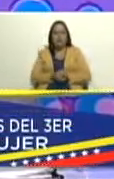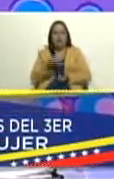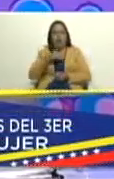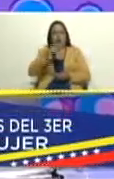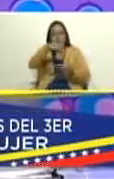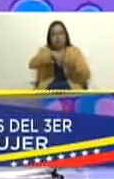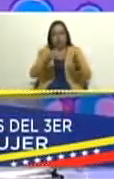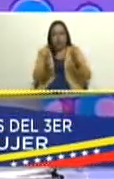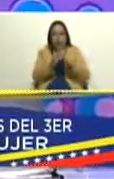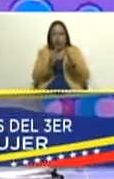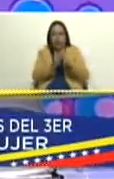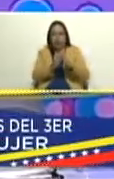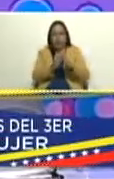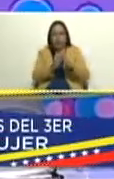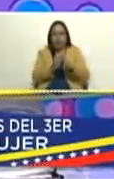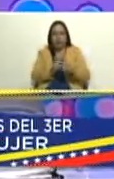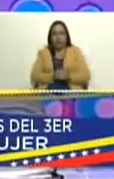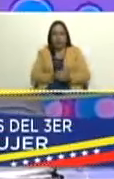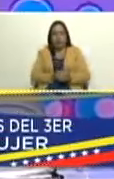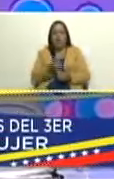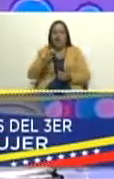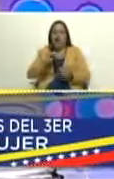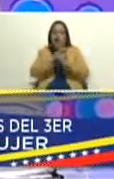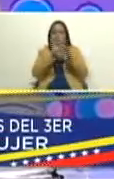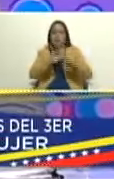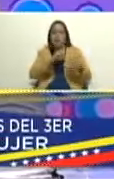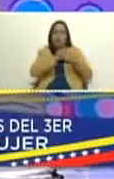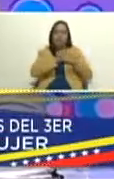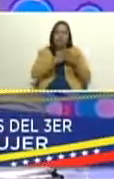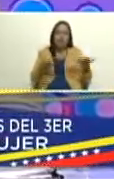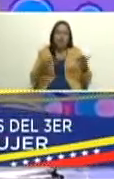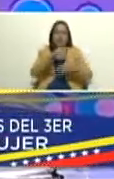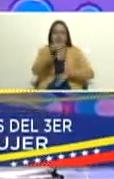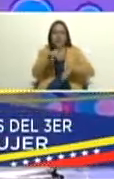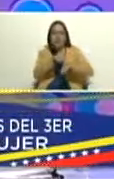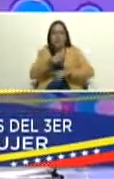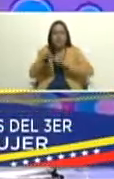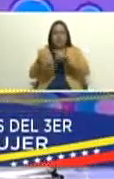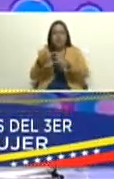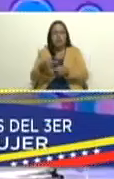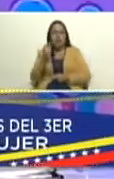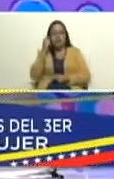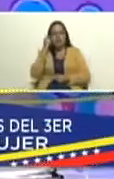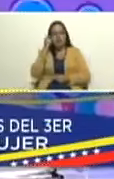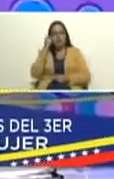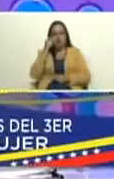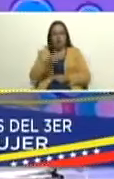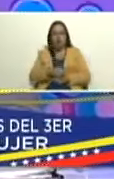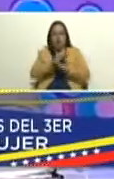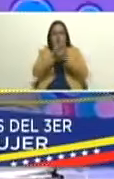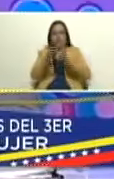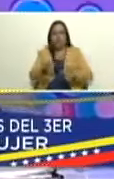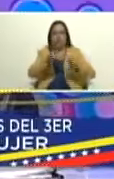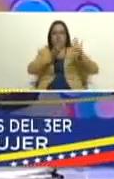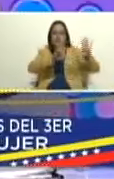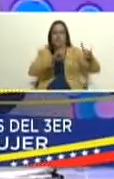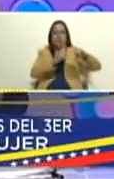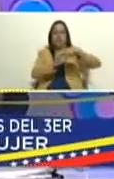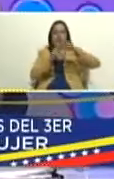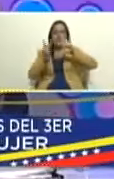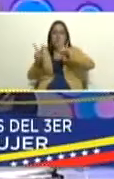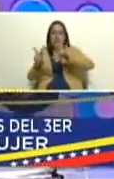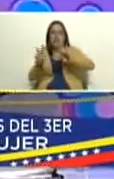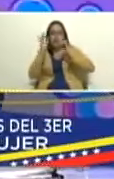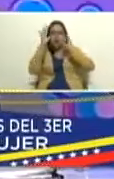radical, voluntaria, nacional, y después que pasamos al método 7+7, que fue